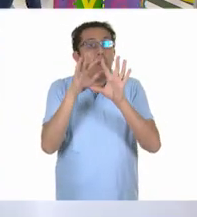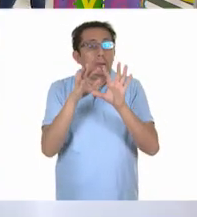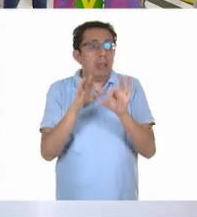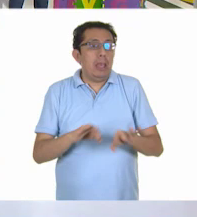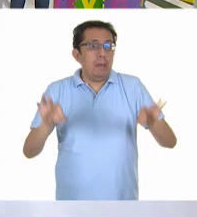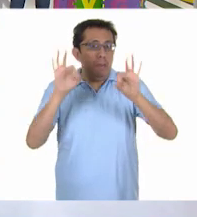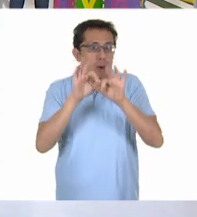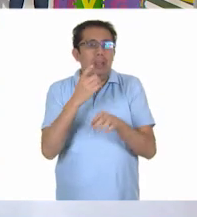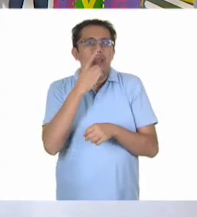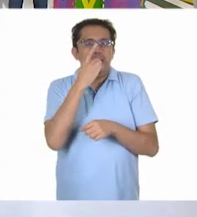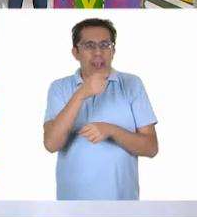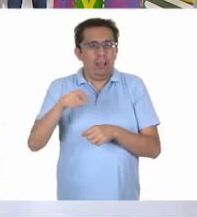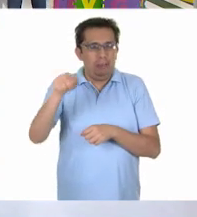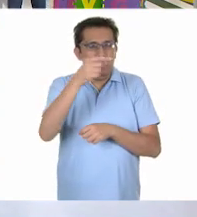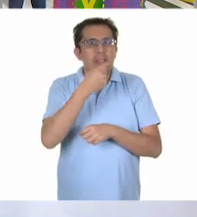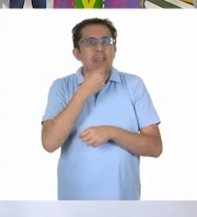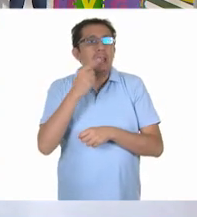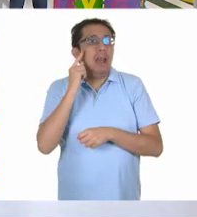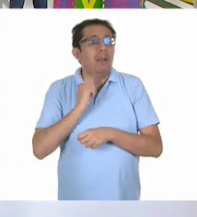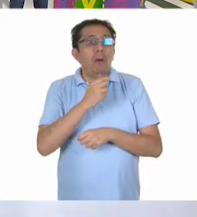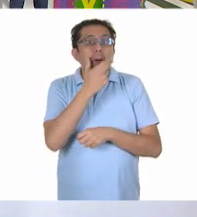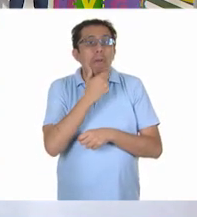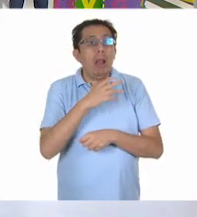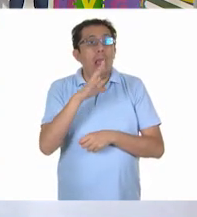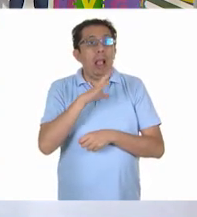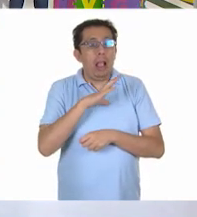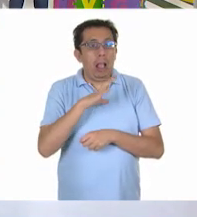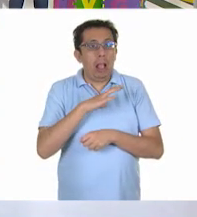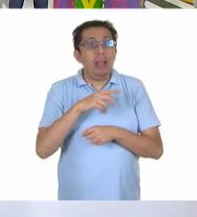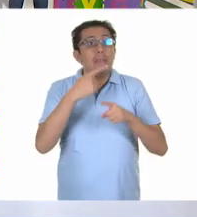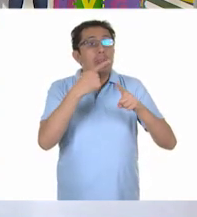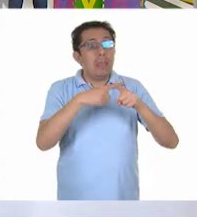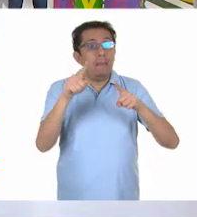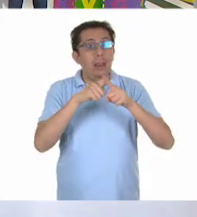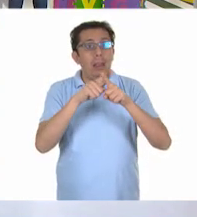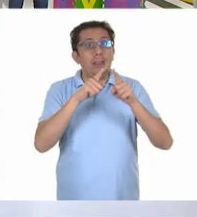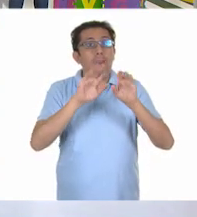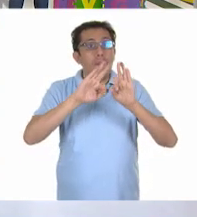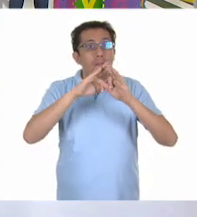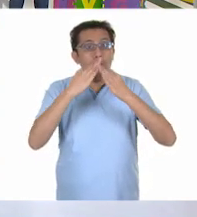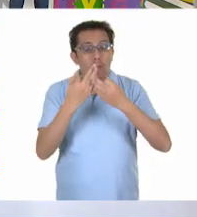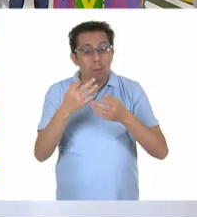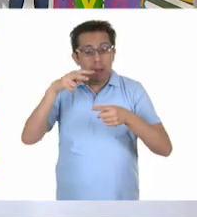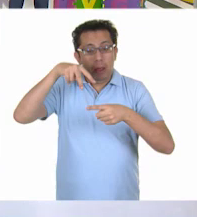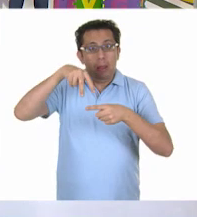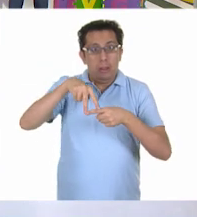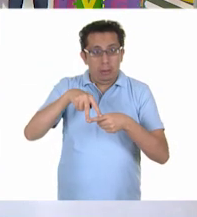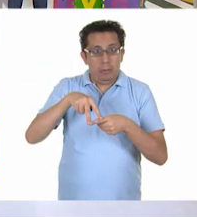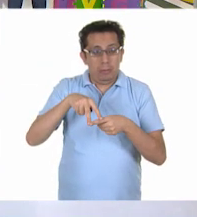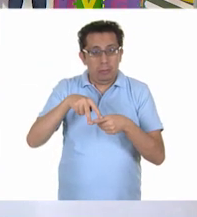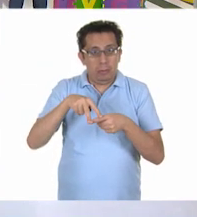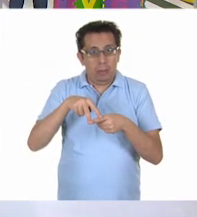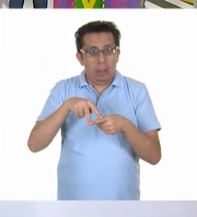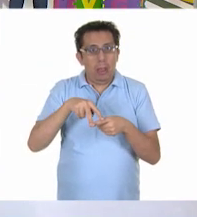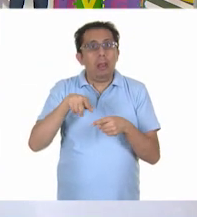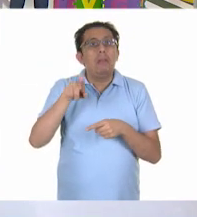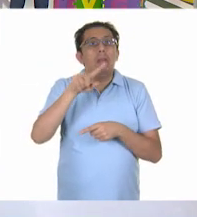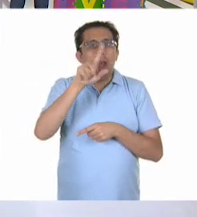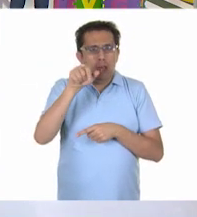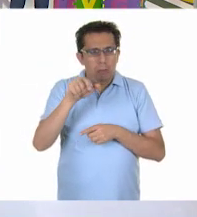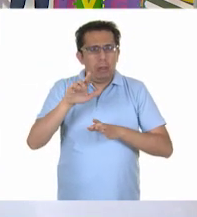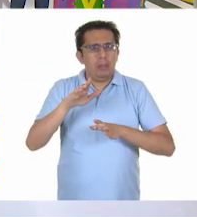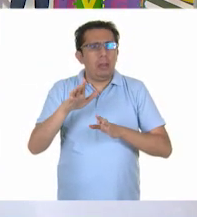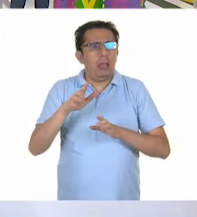mencionarle a las niñas y a los niños que tenemos diferentes tipos de triángulos. cuando los vayas clasificando, vamos a ir mencionando